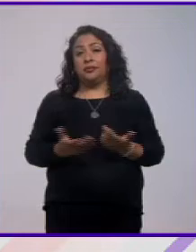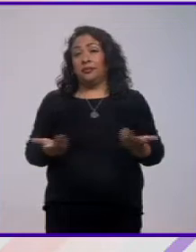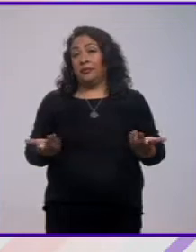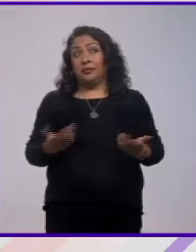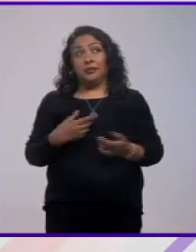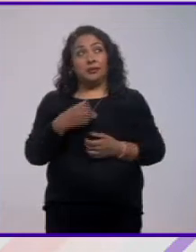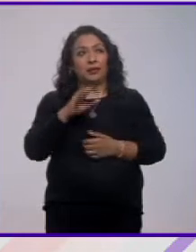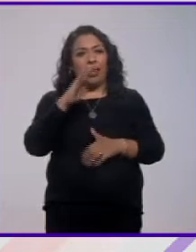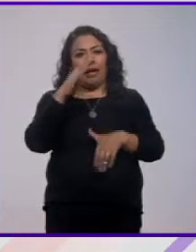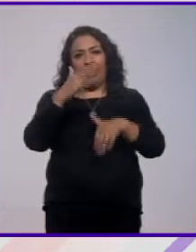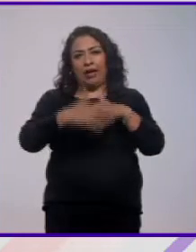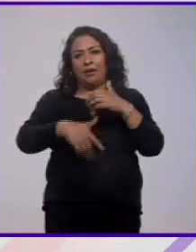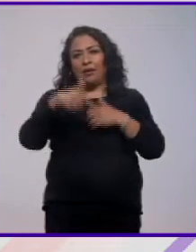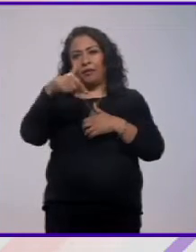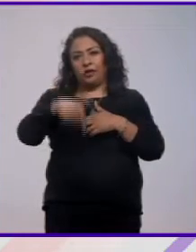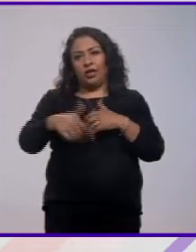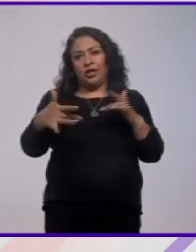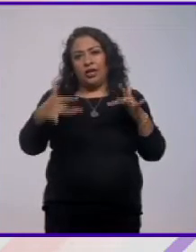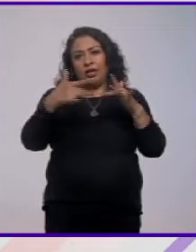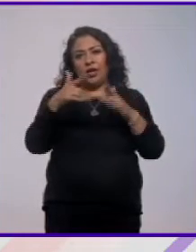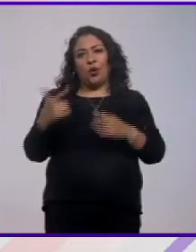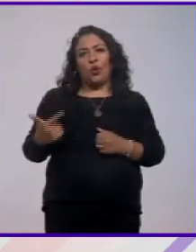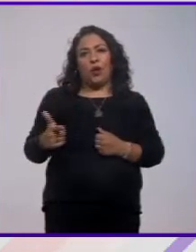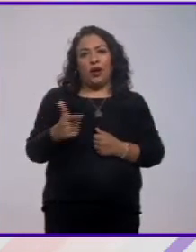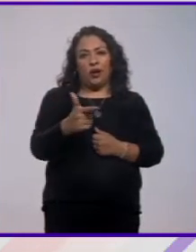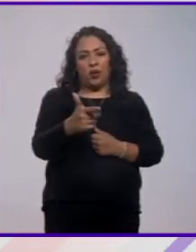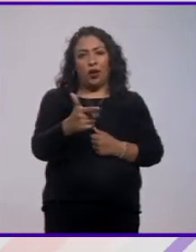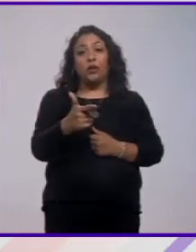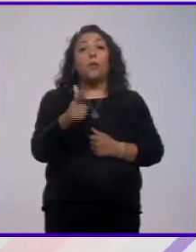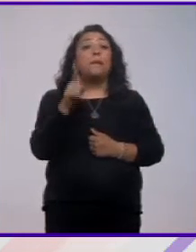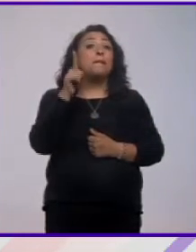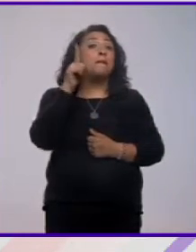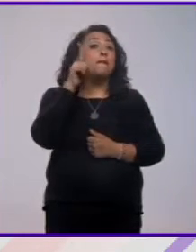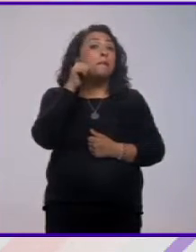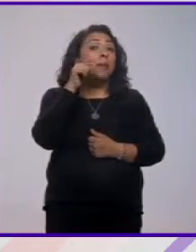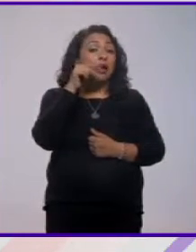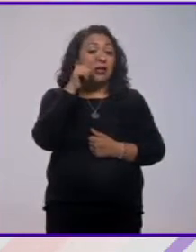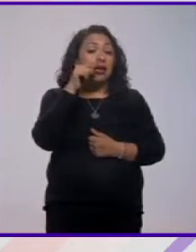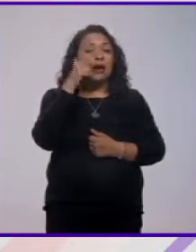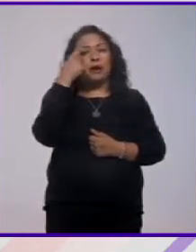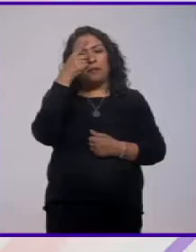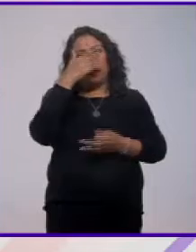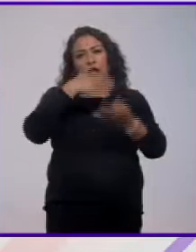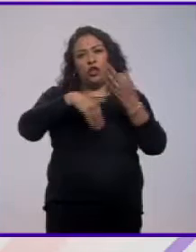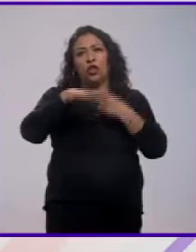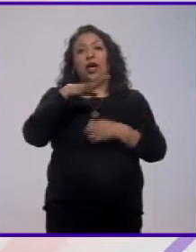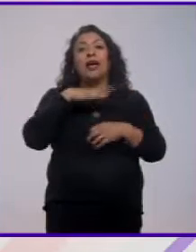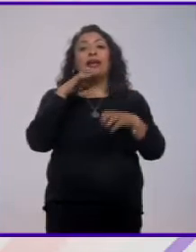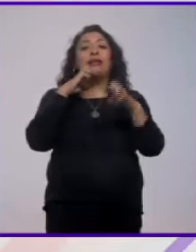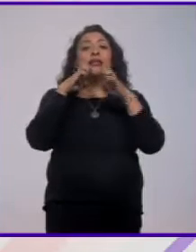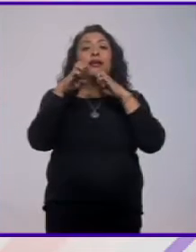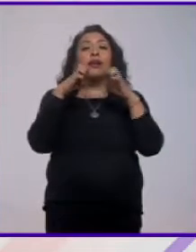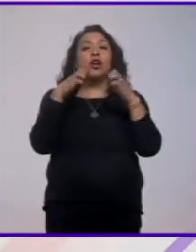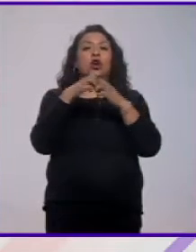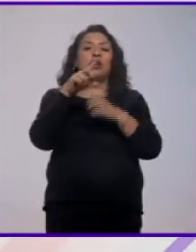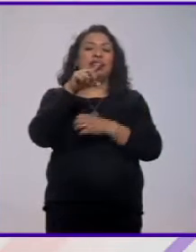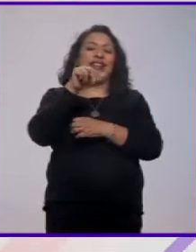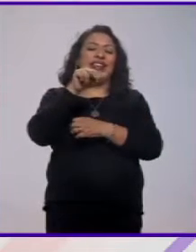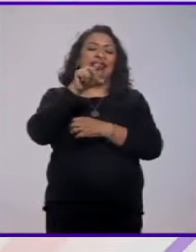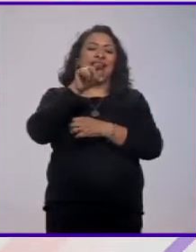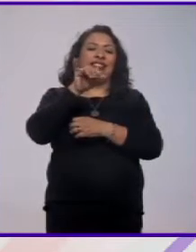Bueno, de esta manera llegamos al final de nuestra transmisión desde Guanajuato. El día de mañana vamos a tener para todos ustedes una entrevista con Nadine Sierra,